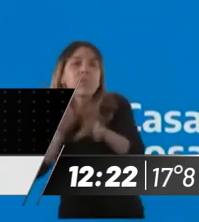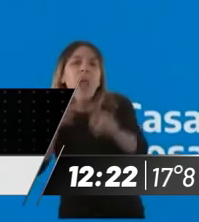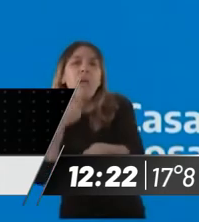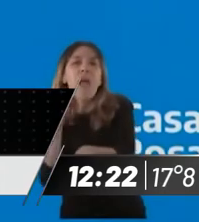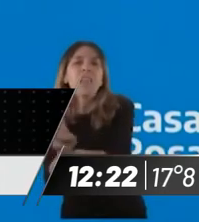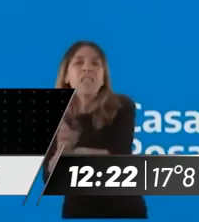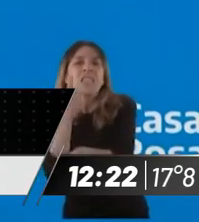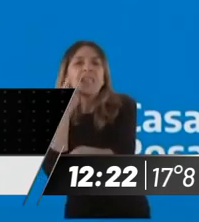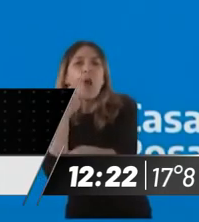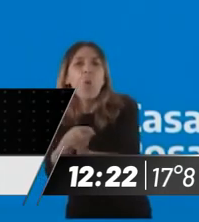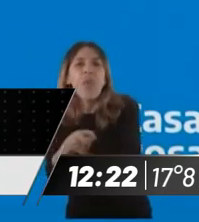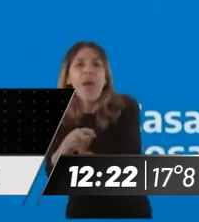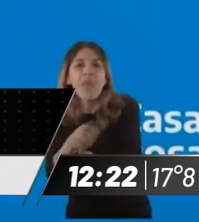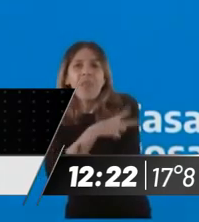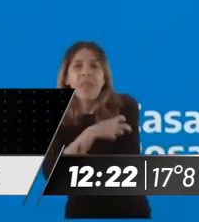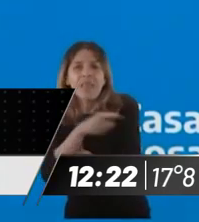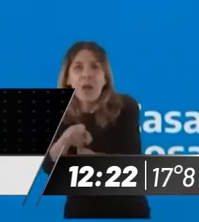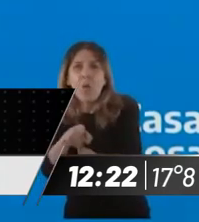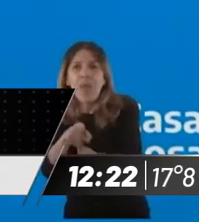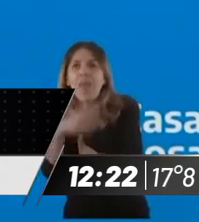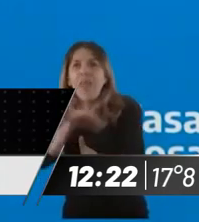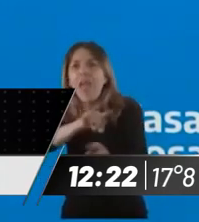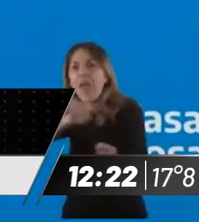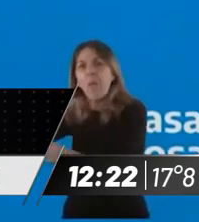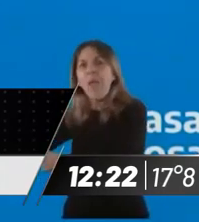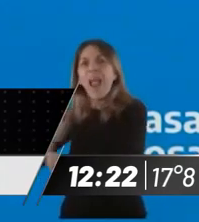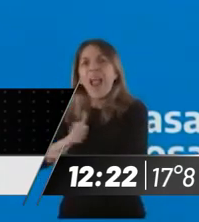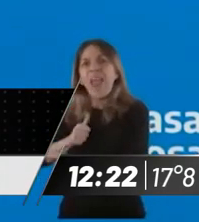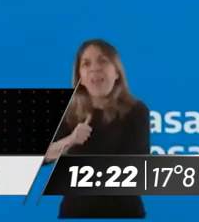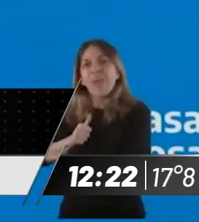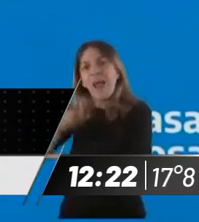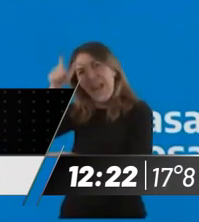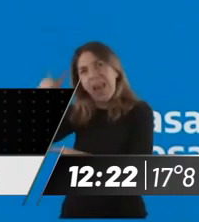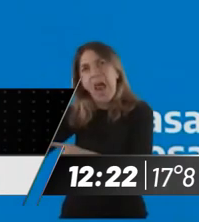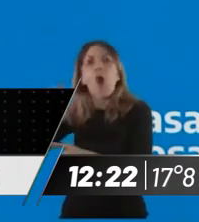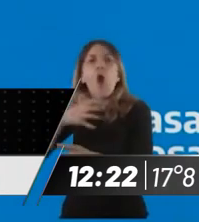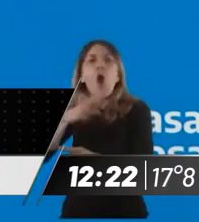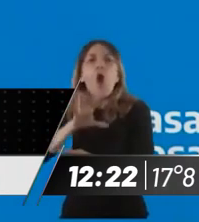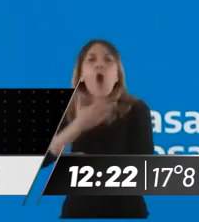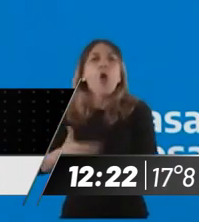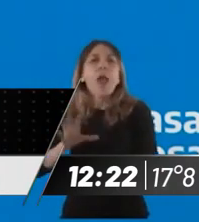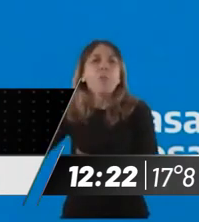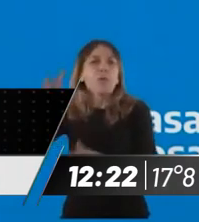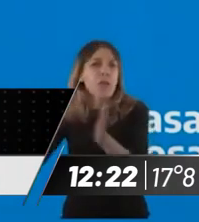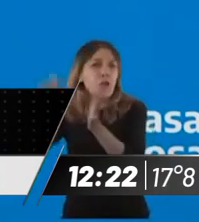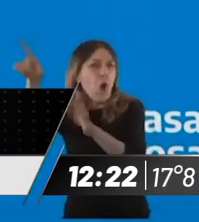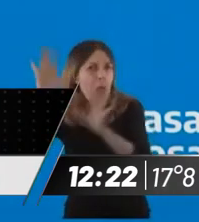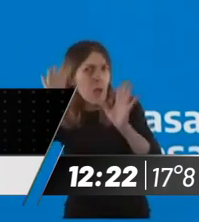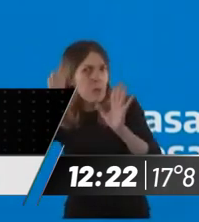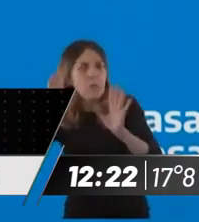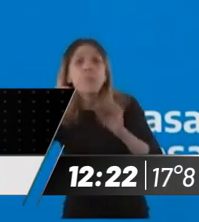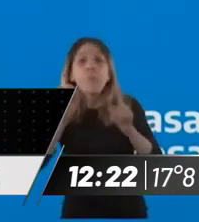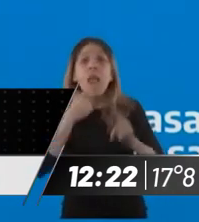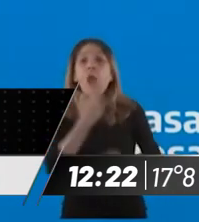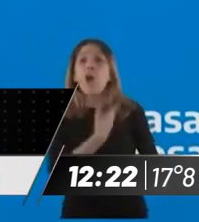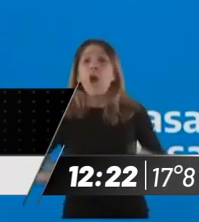que implementar de alguna manera gendarmería y los diferentes gobiernos provinciales. Ese es un tema. El gobierno entiende que no hay en